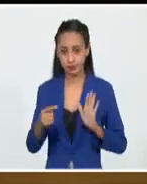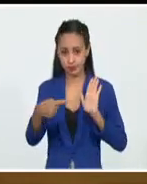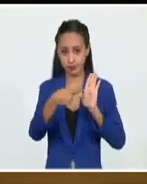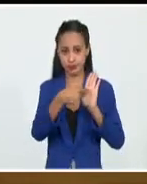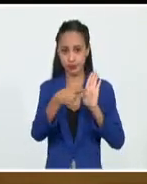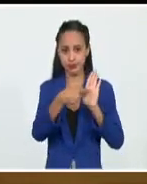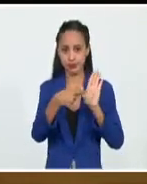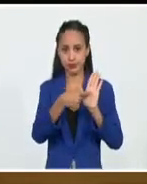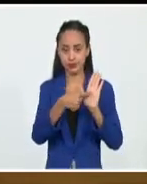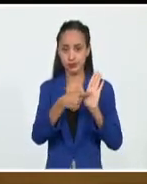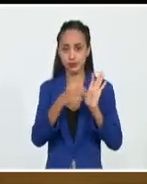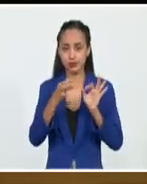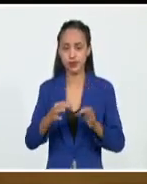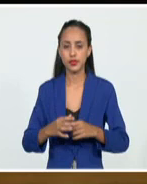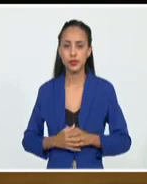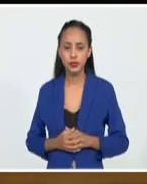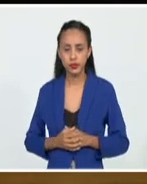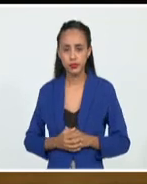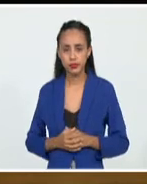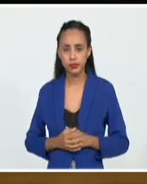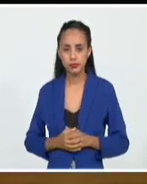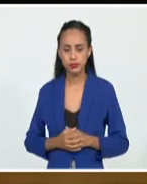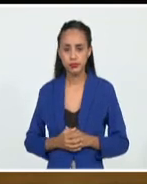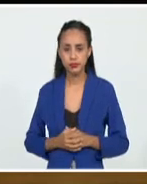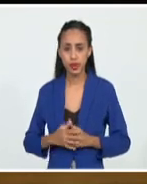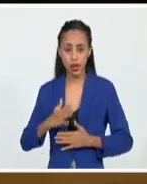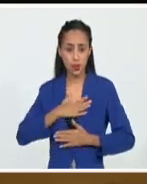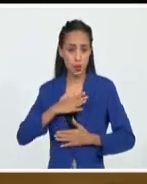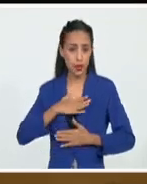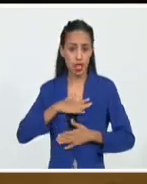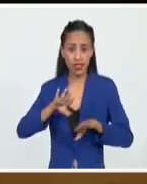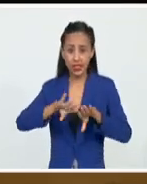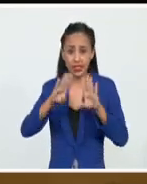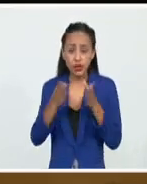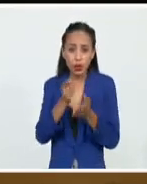consolidar el papel de la propiedad socialista de todo el pueblo sobre